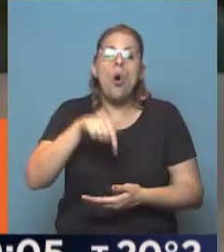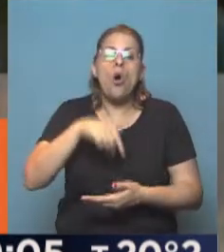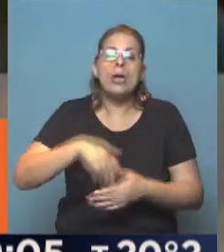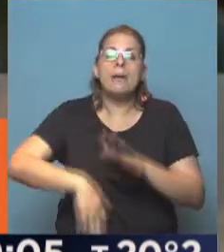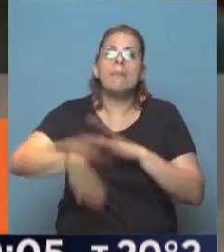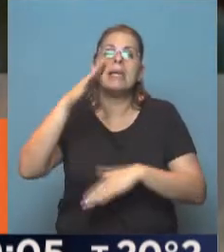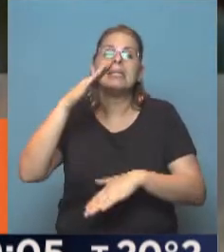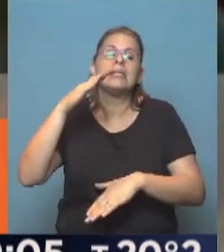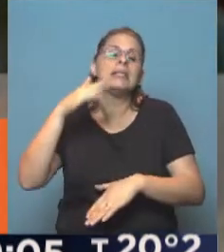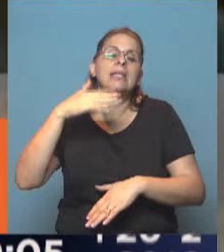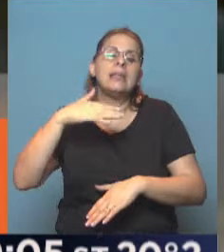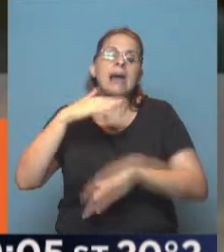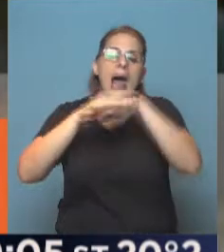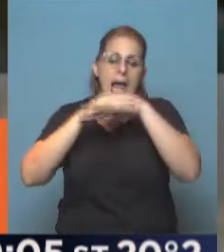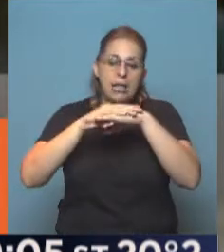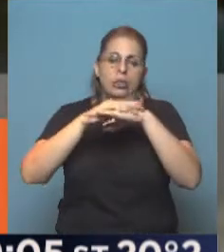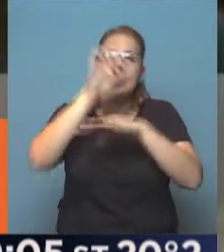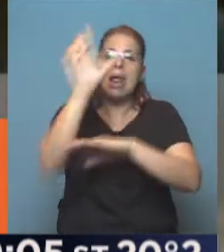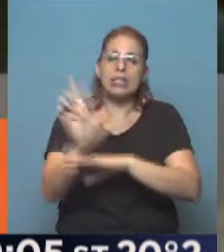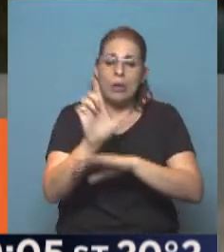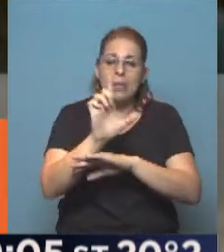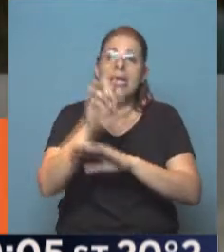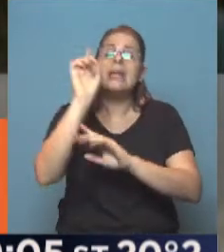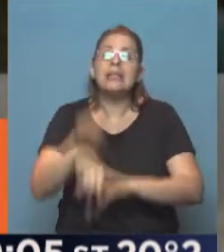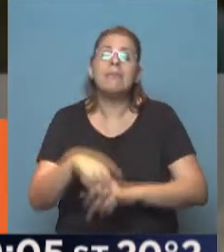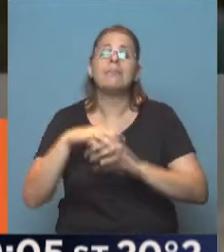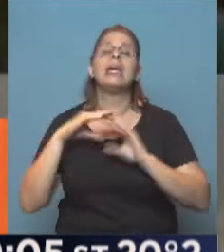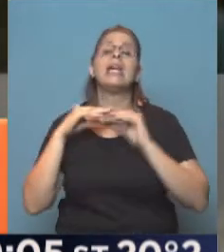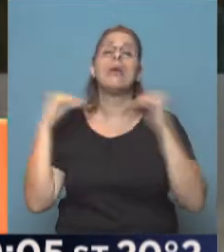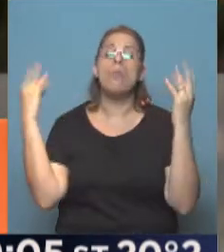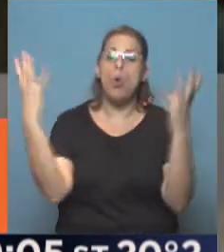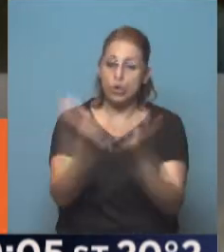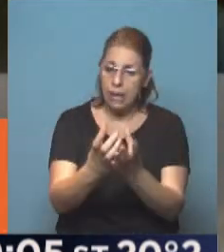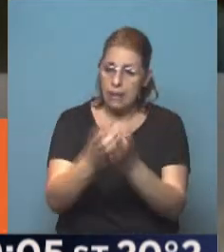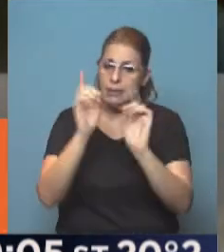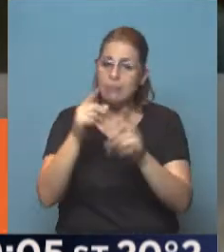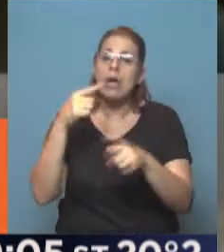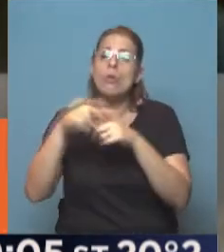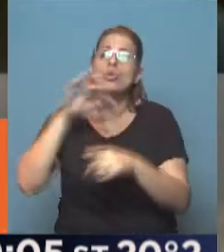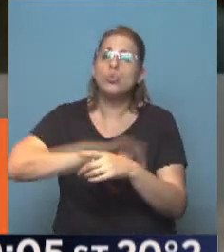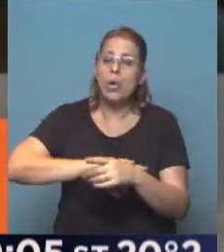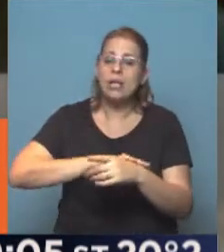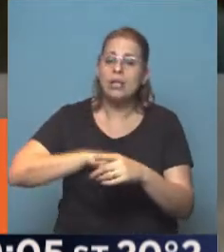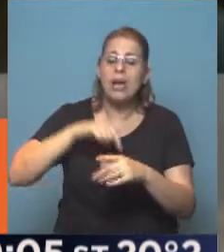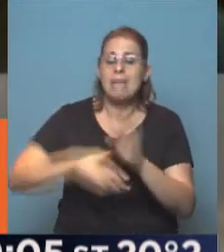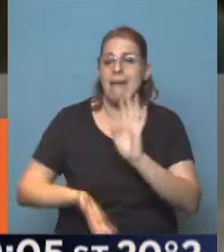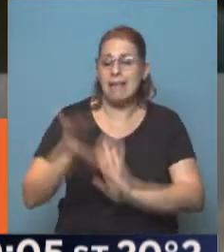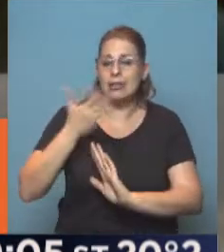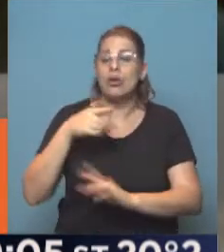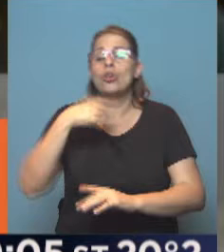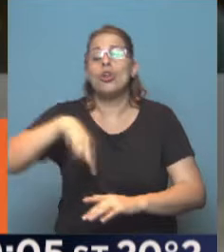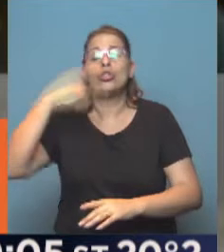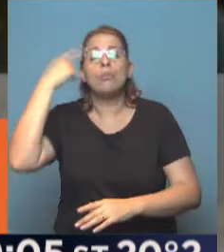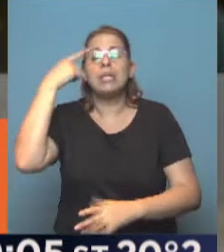alto de Latinoamérica, que es el más alto del mundo si uno ajusta por el salario medio de la población. En lo que nosotros creemos es un error